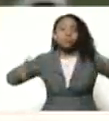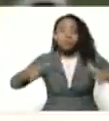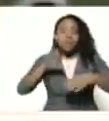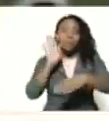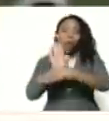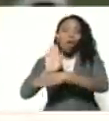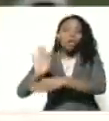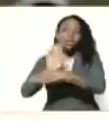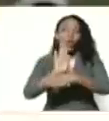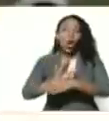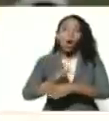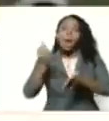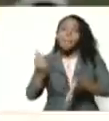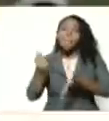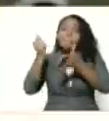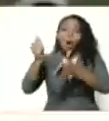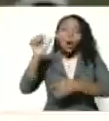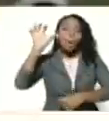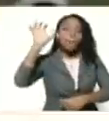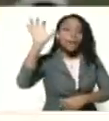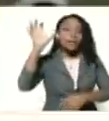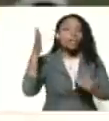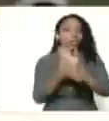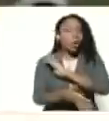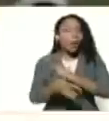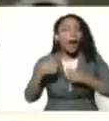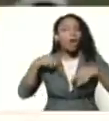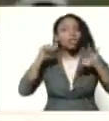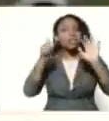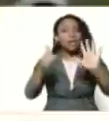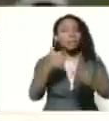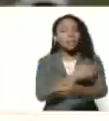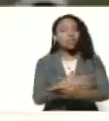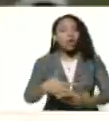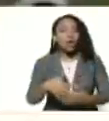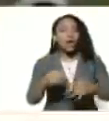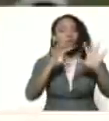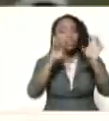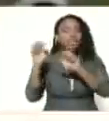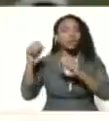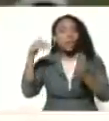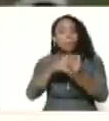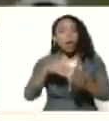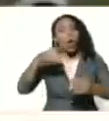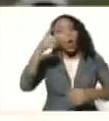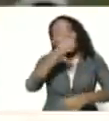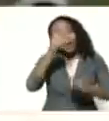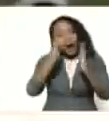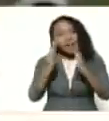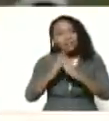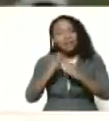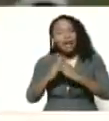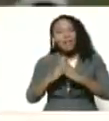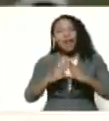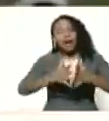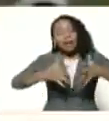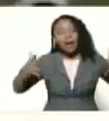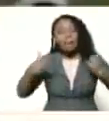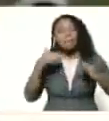protección con los bonos de la patria a todos los 6.200.000 hogares de la gran misión Hogares de la